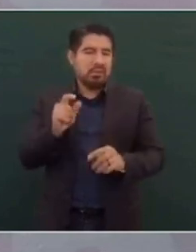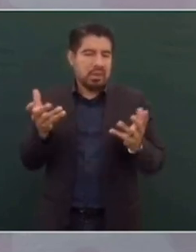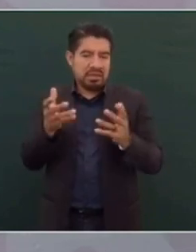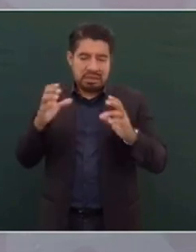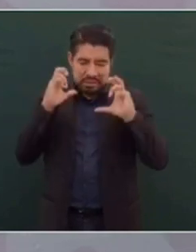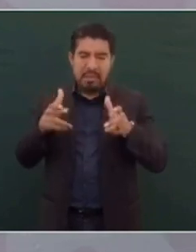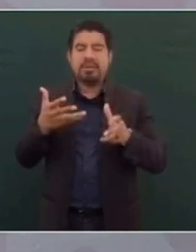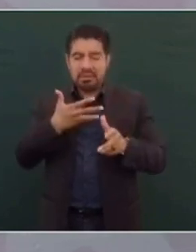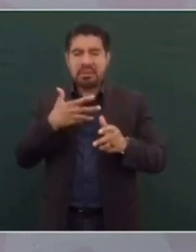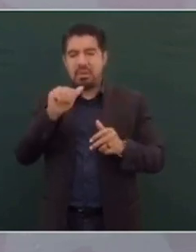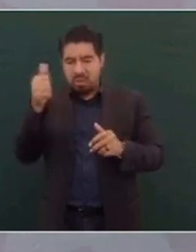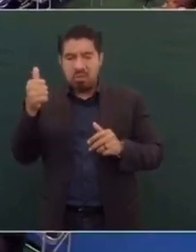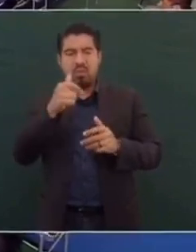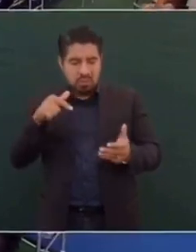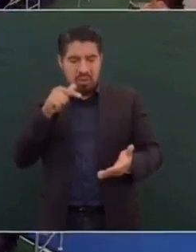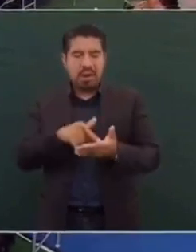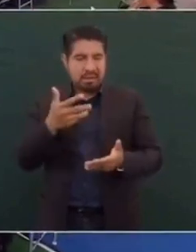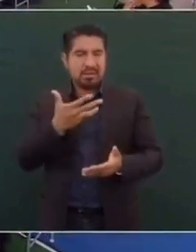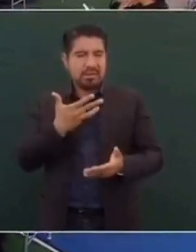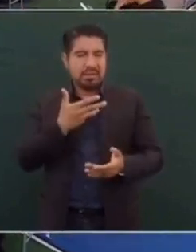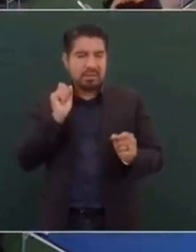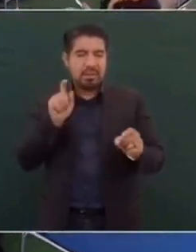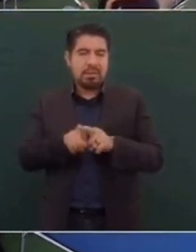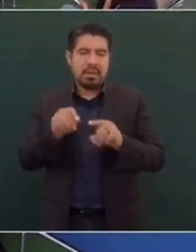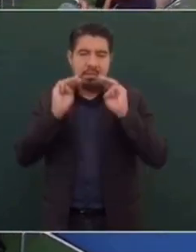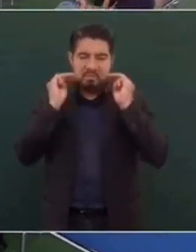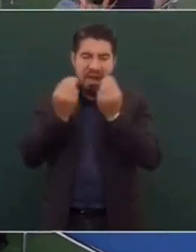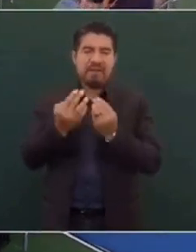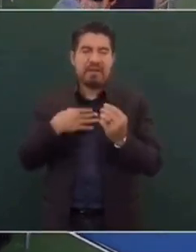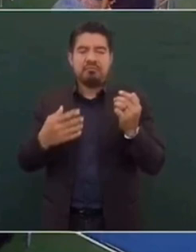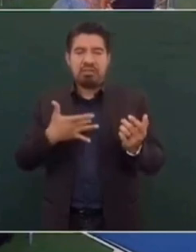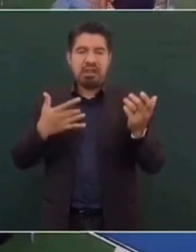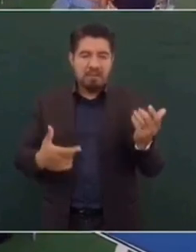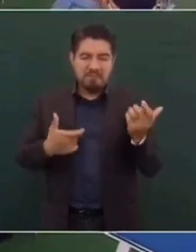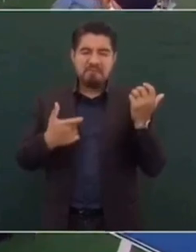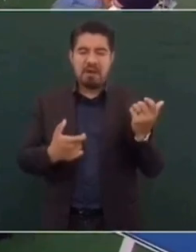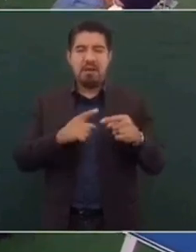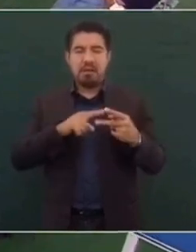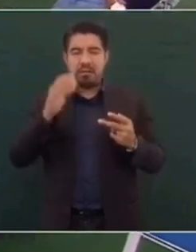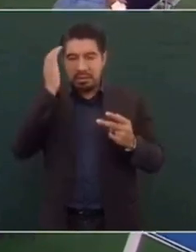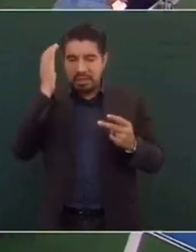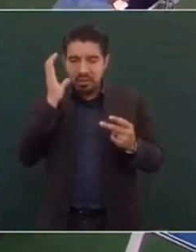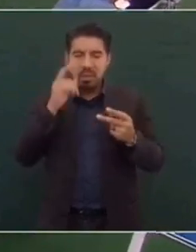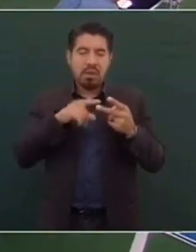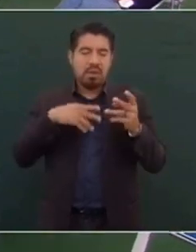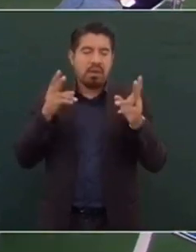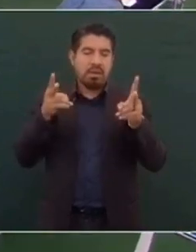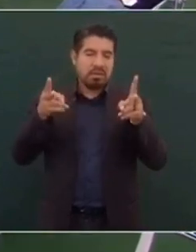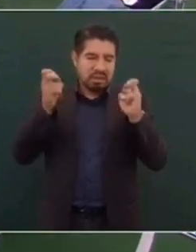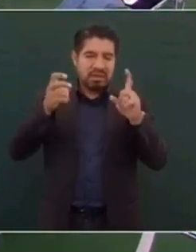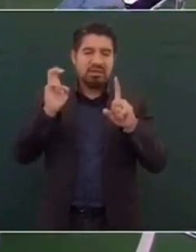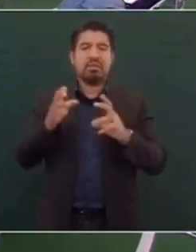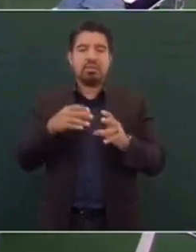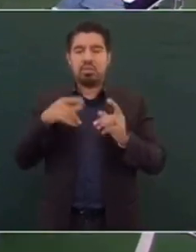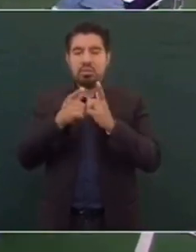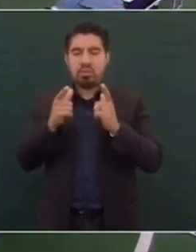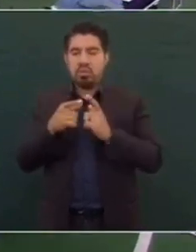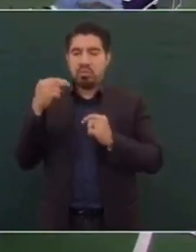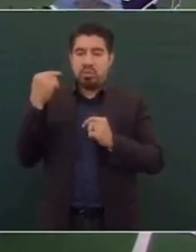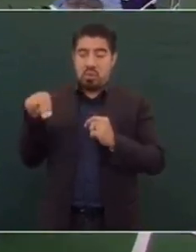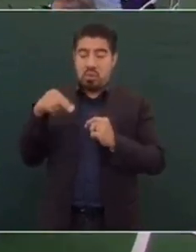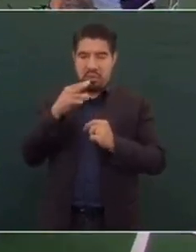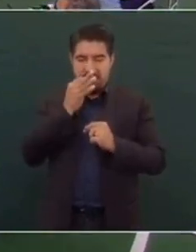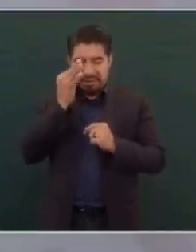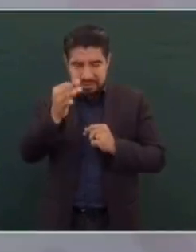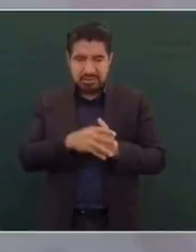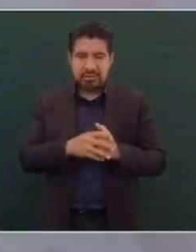esto. Hay otros casos de gente armada en San Cristóbal, asaltando un grupo que lleva un nombre que no voy a